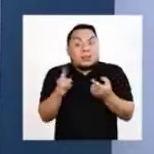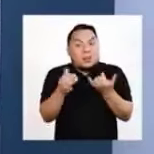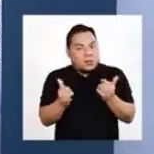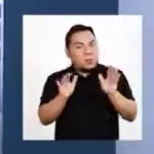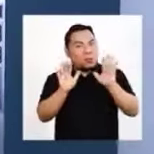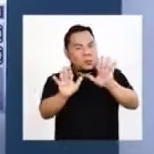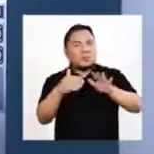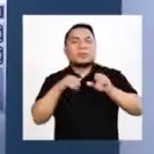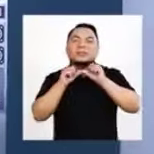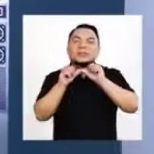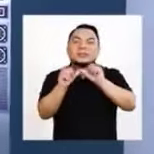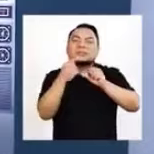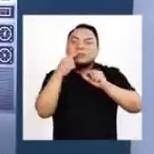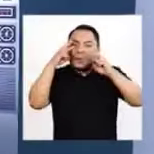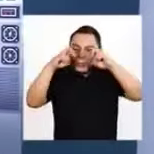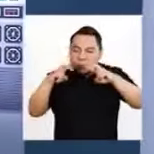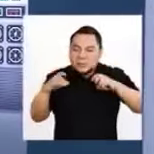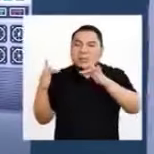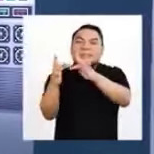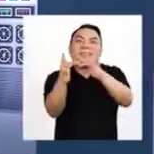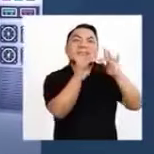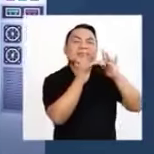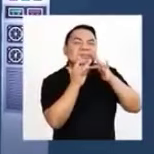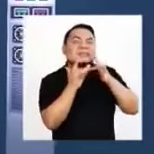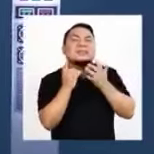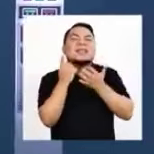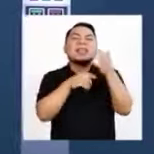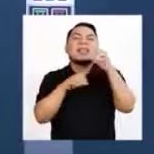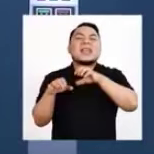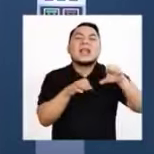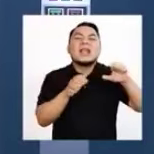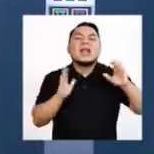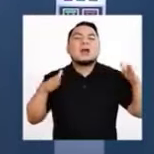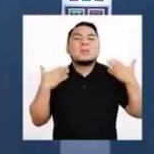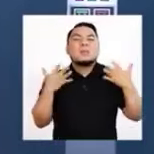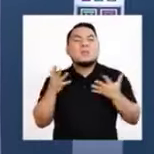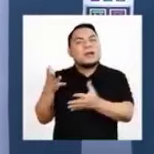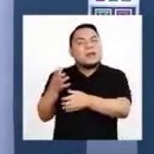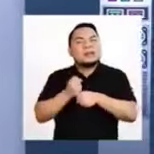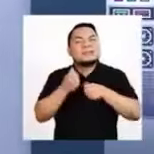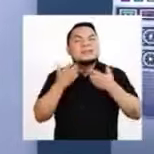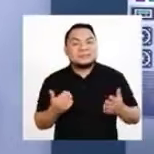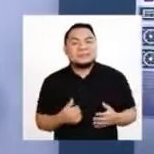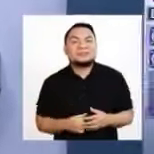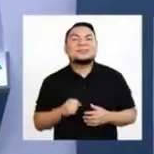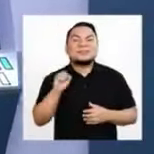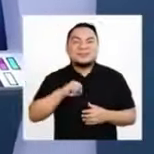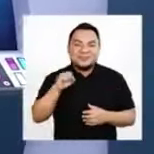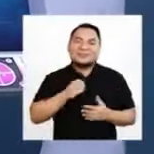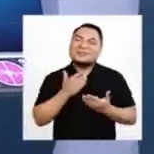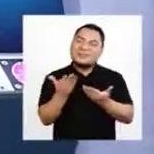el momento, voy a seguir averiguando en la red qué acciones podemos tomar.